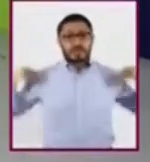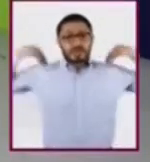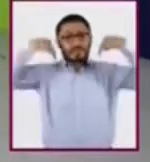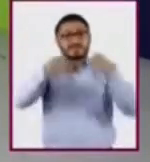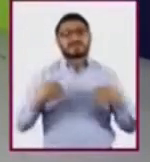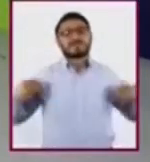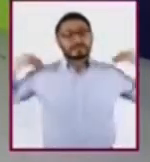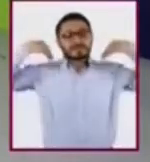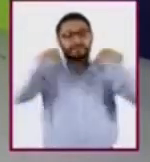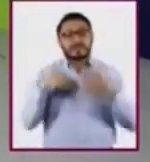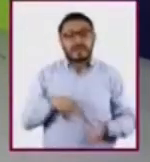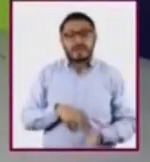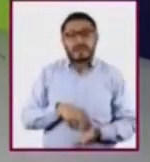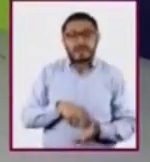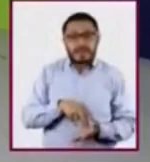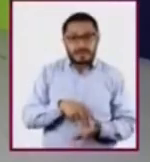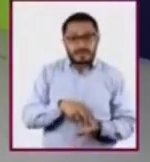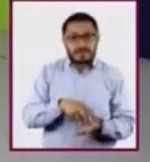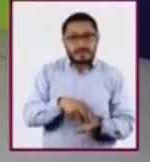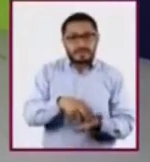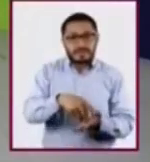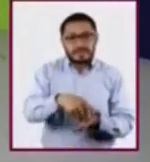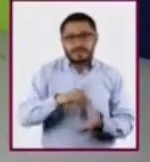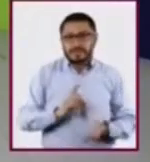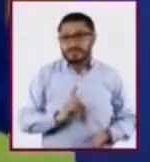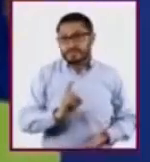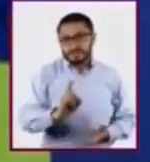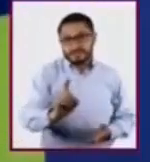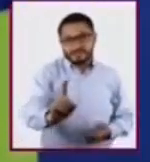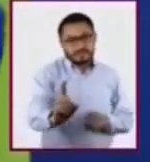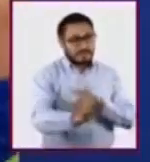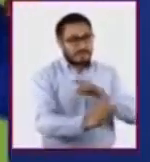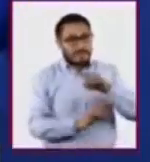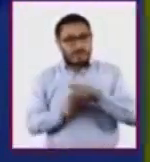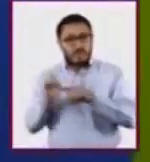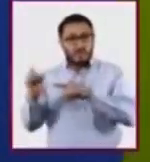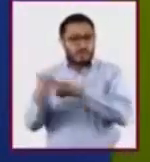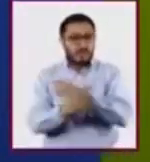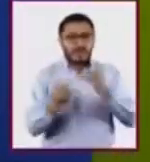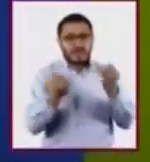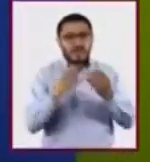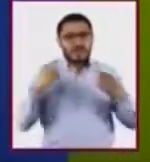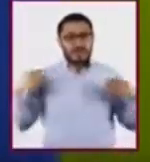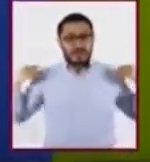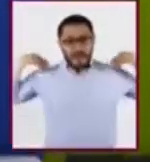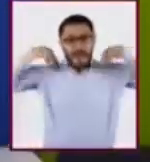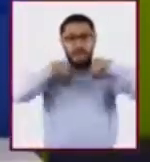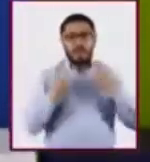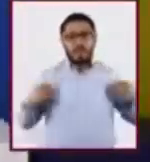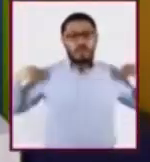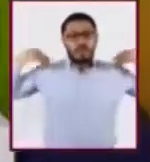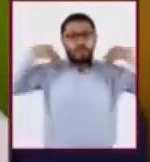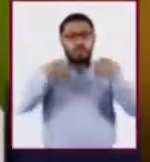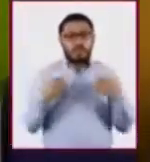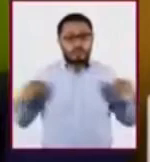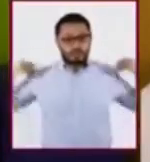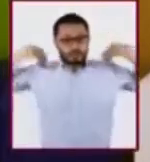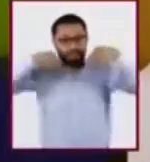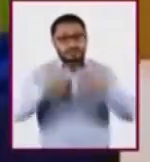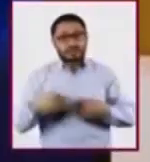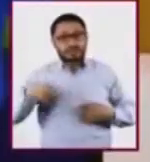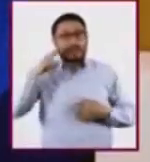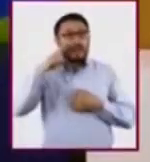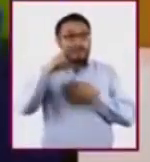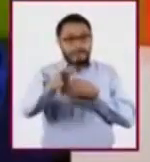hacia adelante. Muy bien, caminamos con cuidado, amplio esos círculos, me quedo en la misma posición viendo al mismo